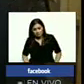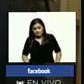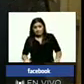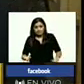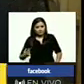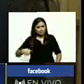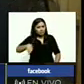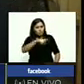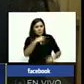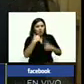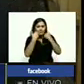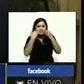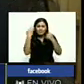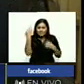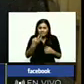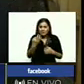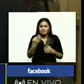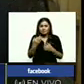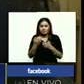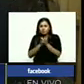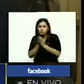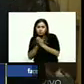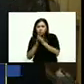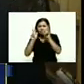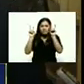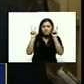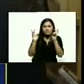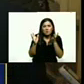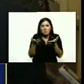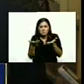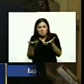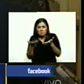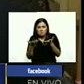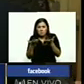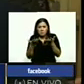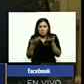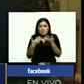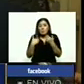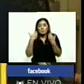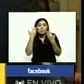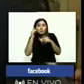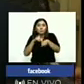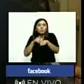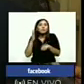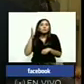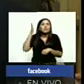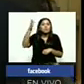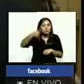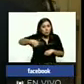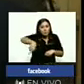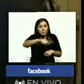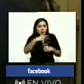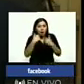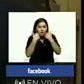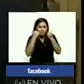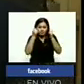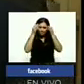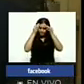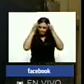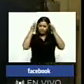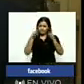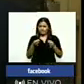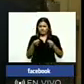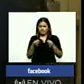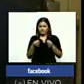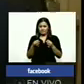interesarse por este tipo de temas porque tarde o temprano ellos van a ser los tomadores de decisiones ellos van a